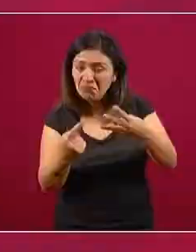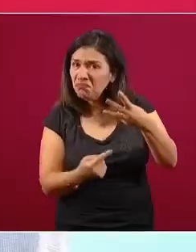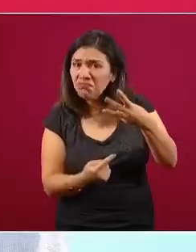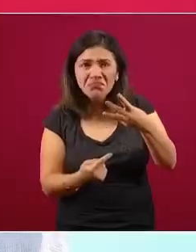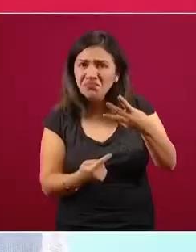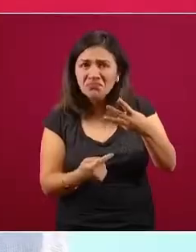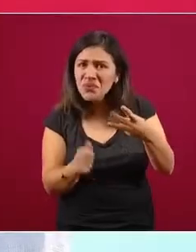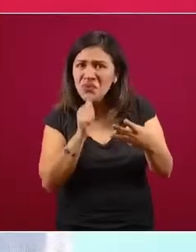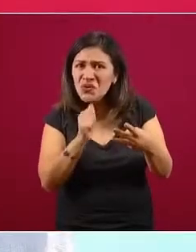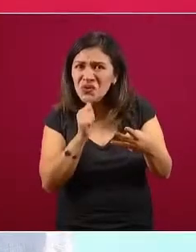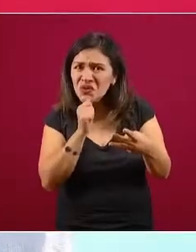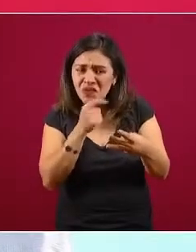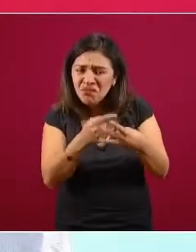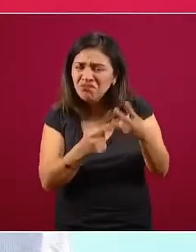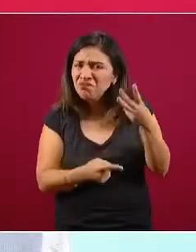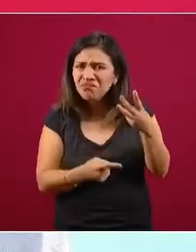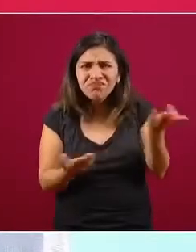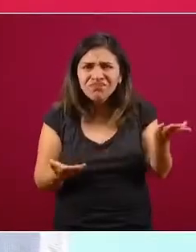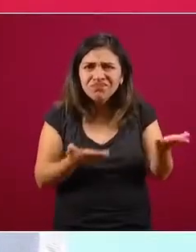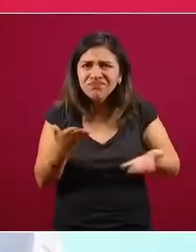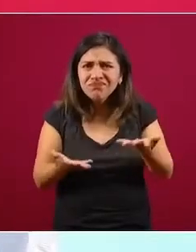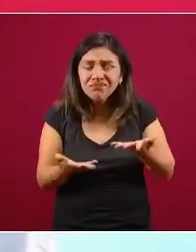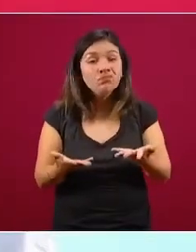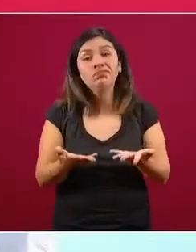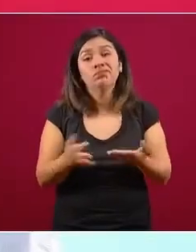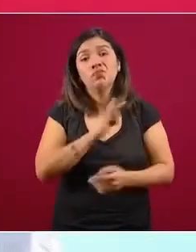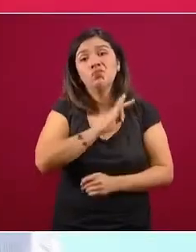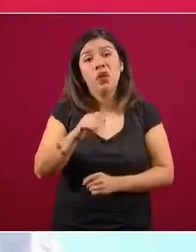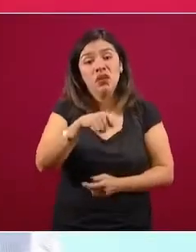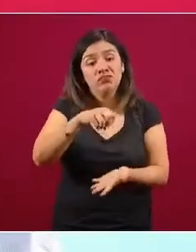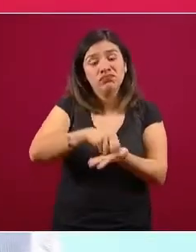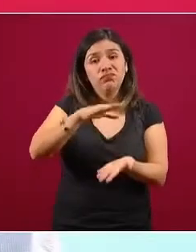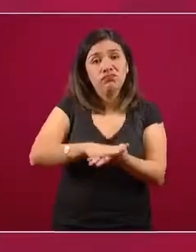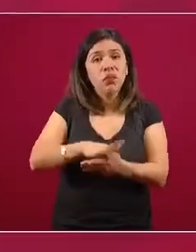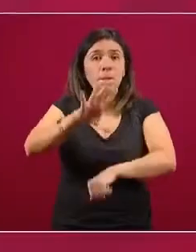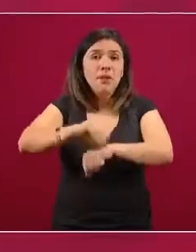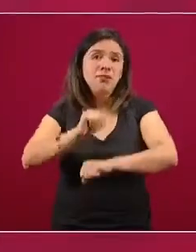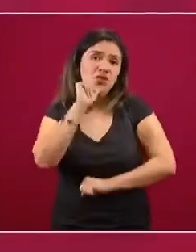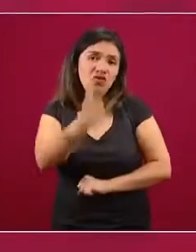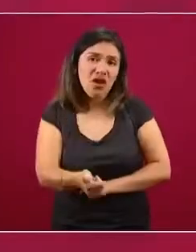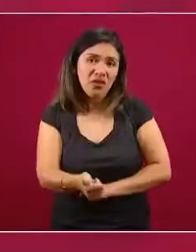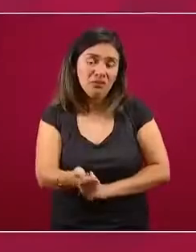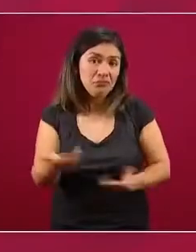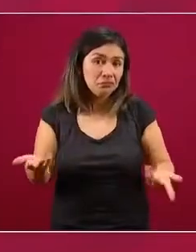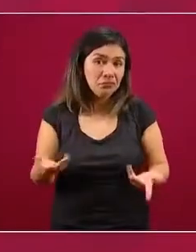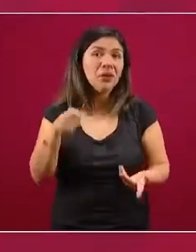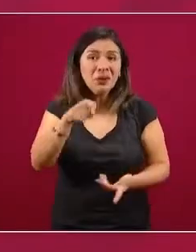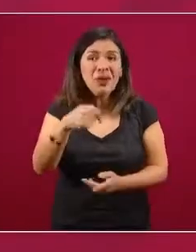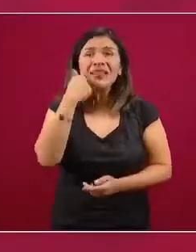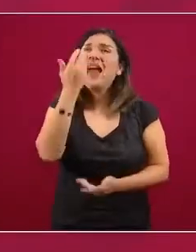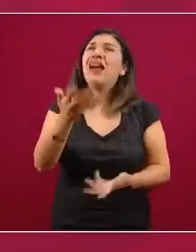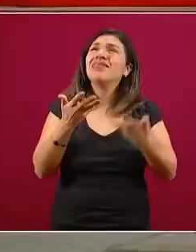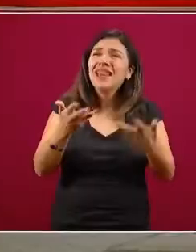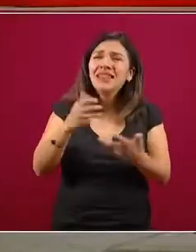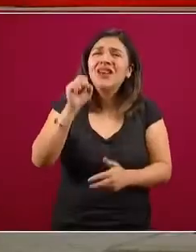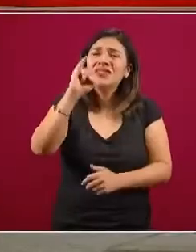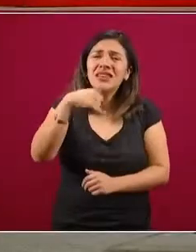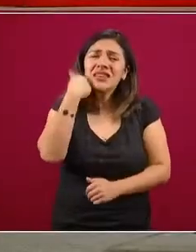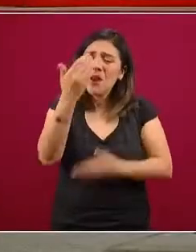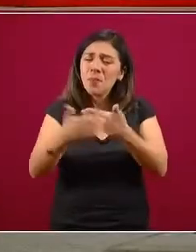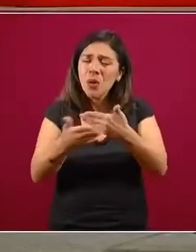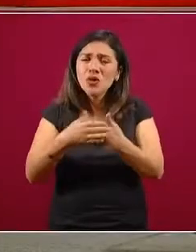características deseables en uno de estos tres elementos, puede no recibir un registro sanitario. Por más que deseamos tener una